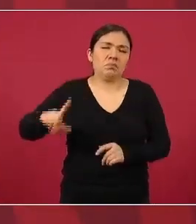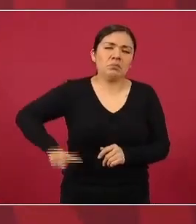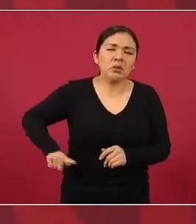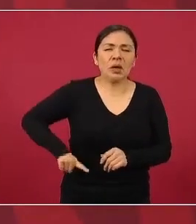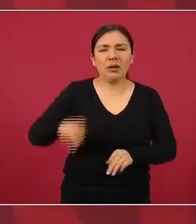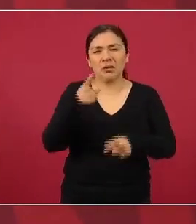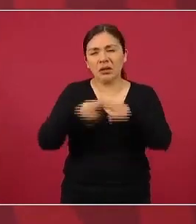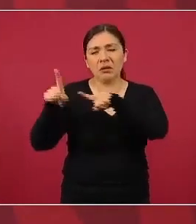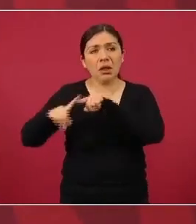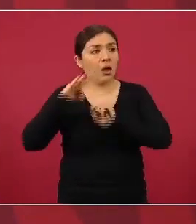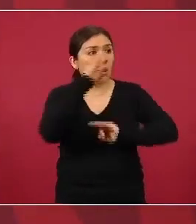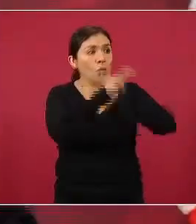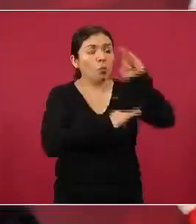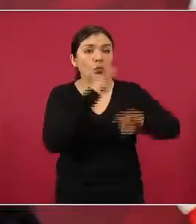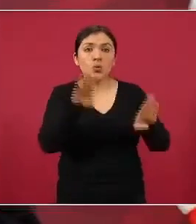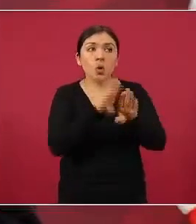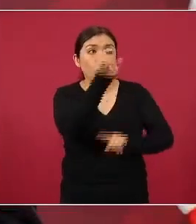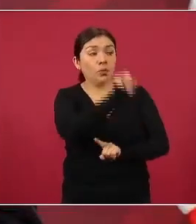privilegiado.